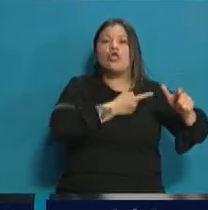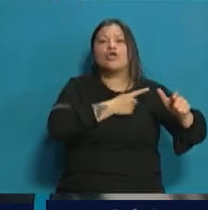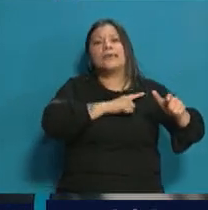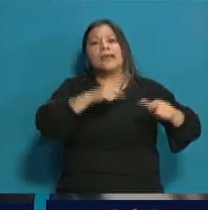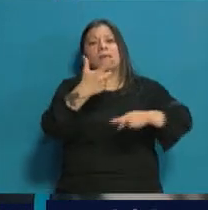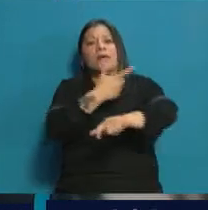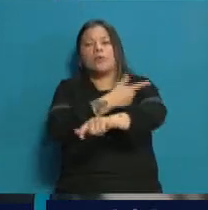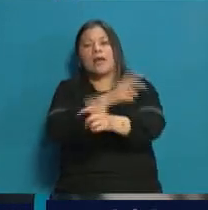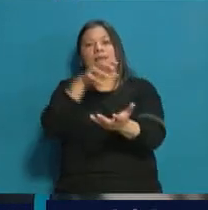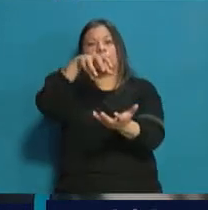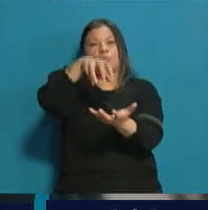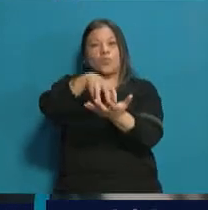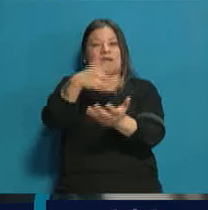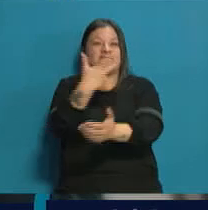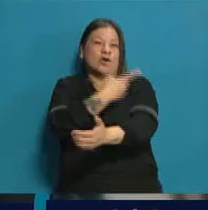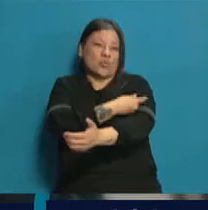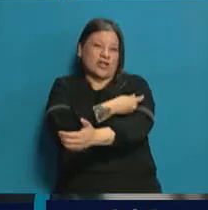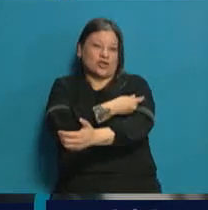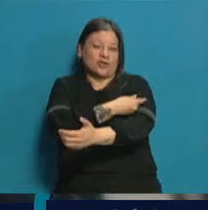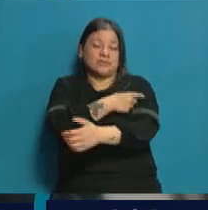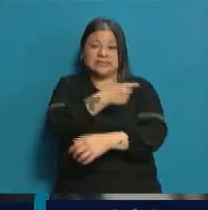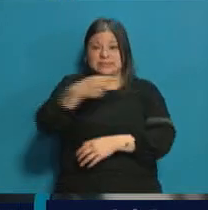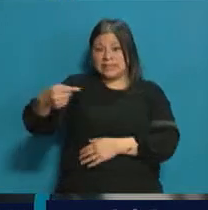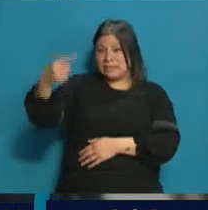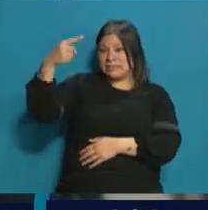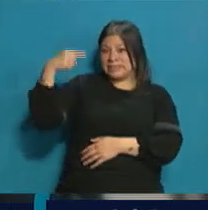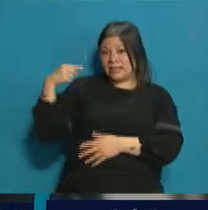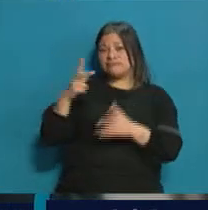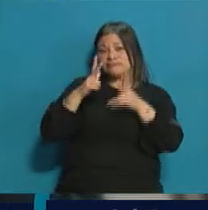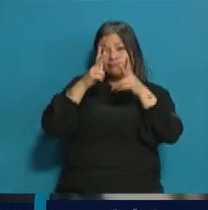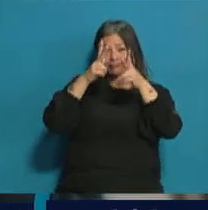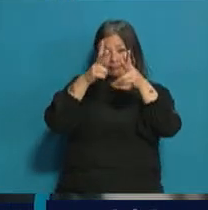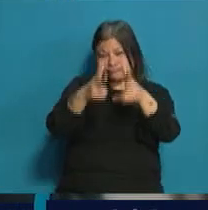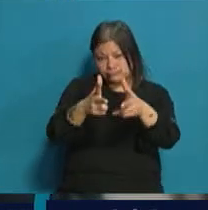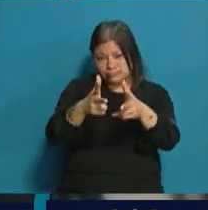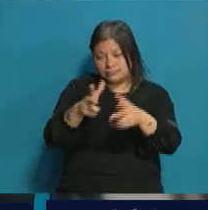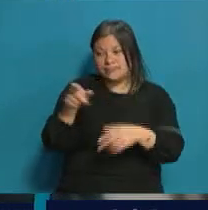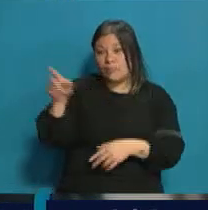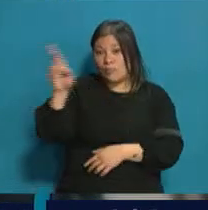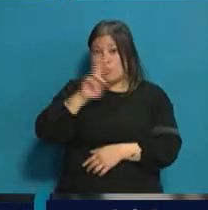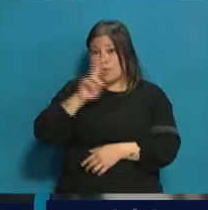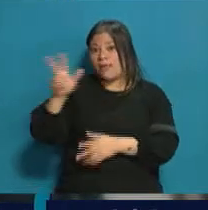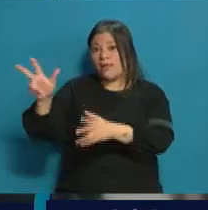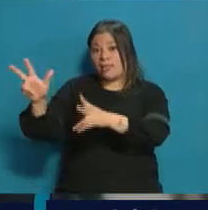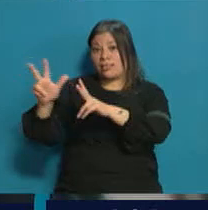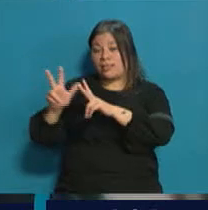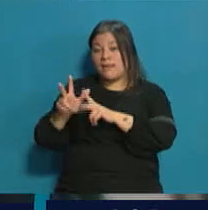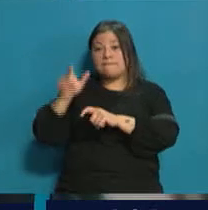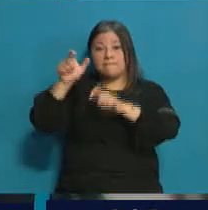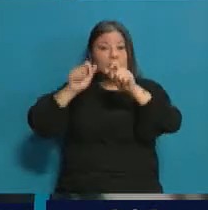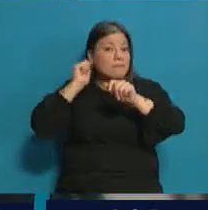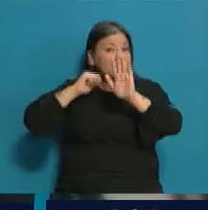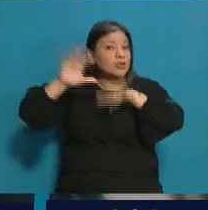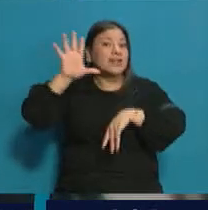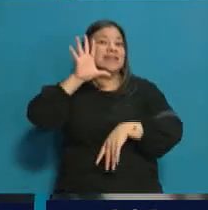precisamente a aplicarse la vacuna. Uh-huh. Nosotros lo hablábamos la semana pasada y dice, ella ahí nos contaba que se han acercado los mayores de 50